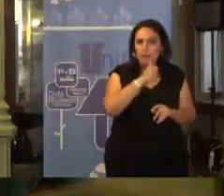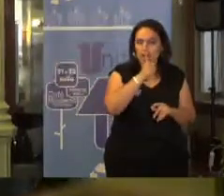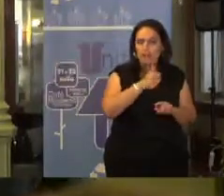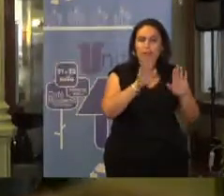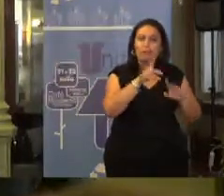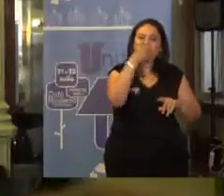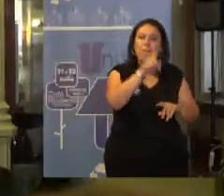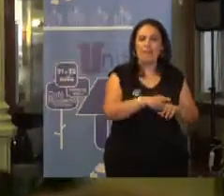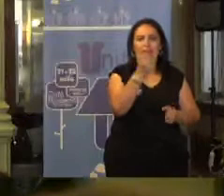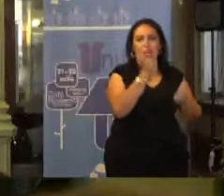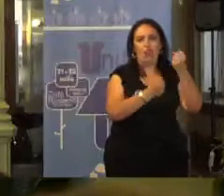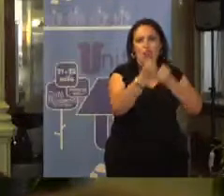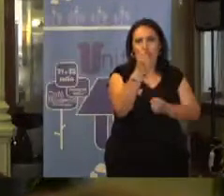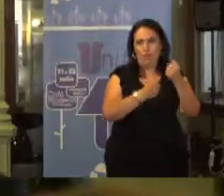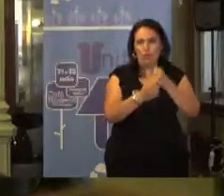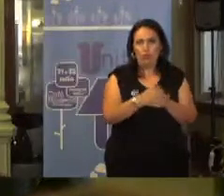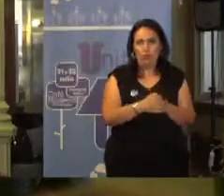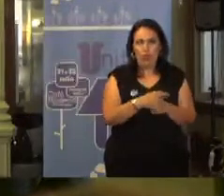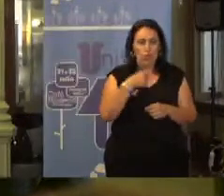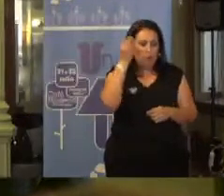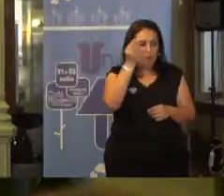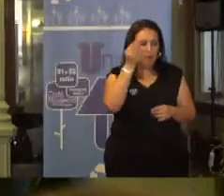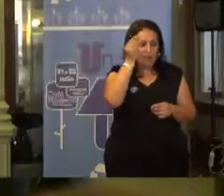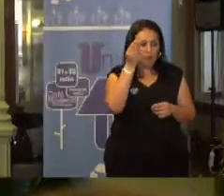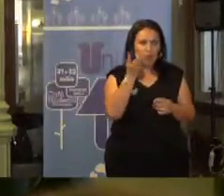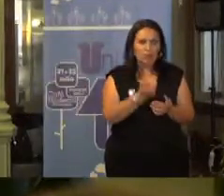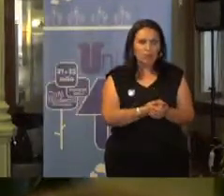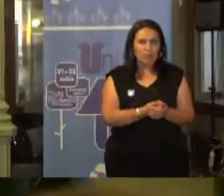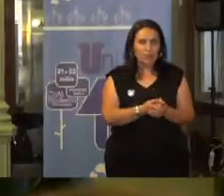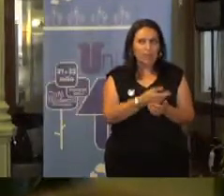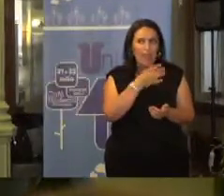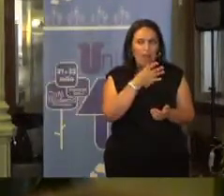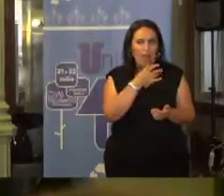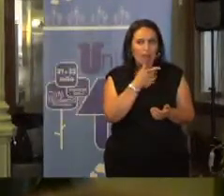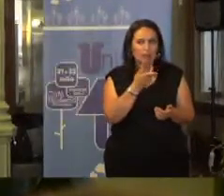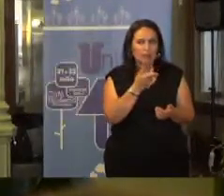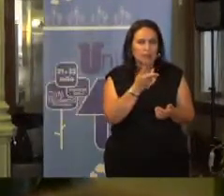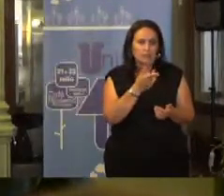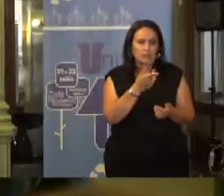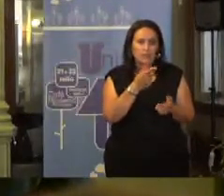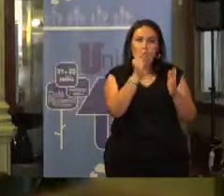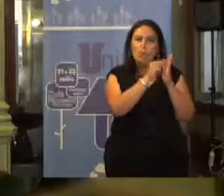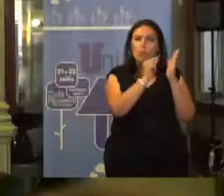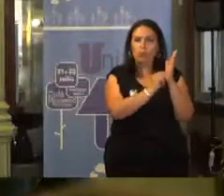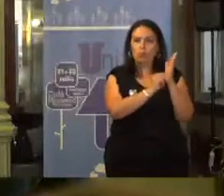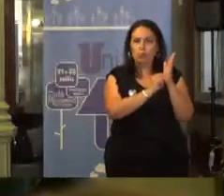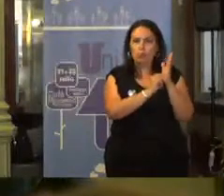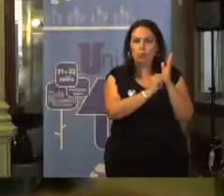economía. E creo que nesta cuestión sería fácil atopar moitos puntos de encontro.